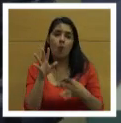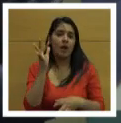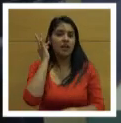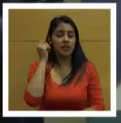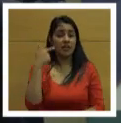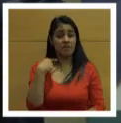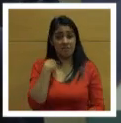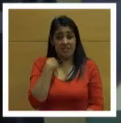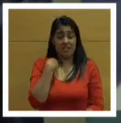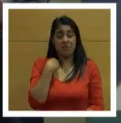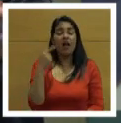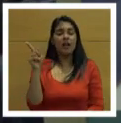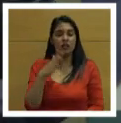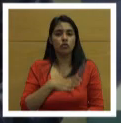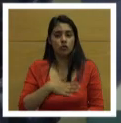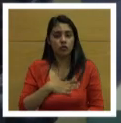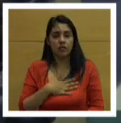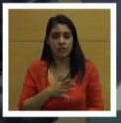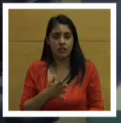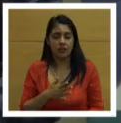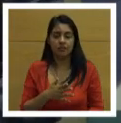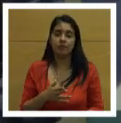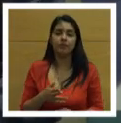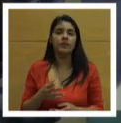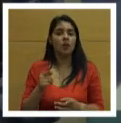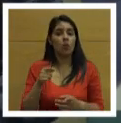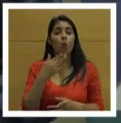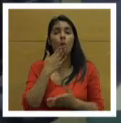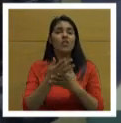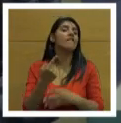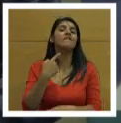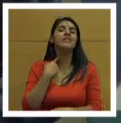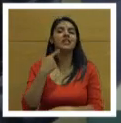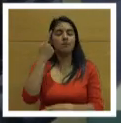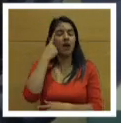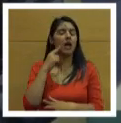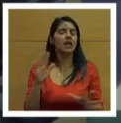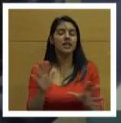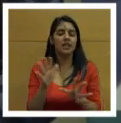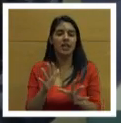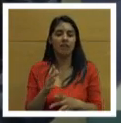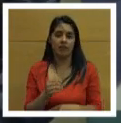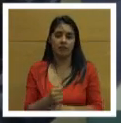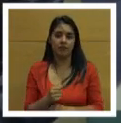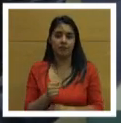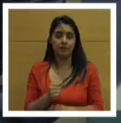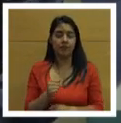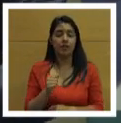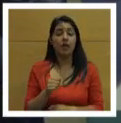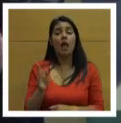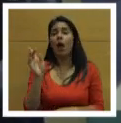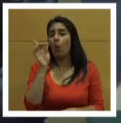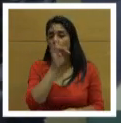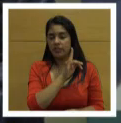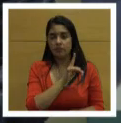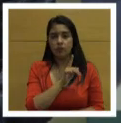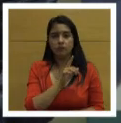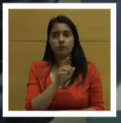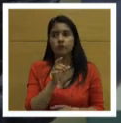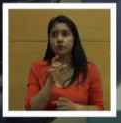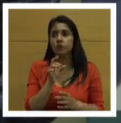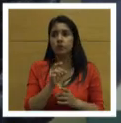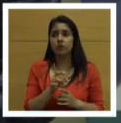general, cuando es víctima de estos graves delitos, ¿cierto?, que hemos hecho mención. Y finalmente, para terminar, de alguna